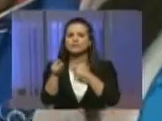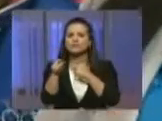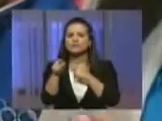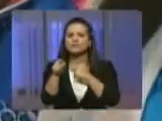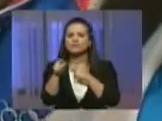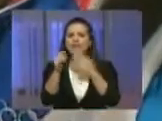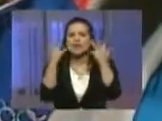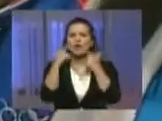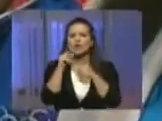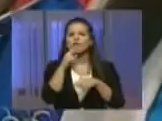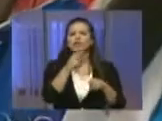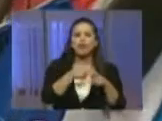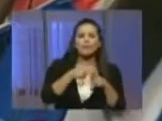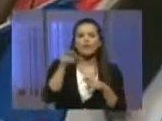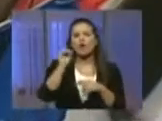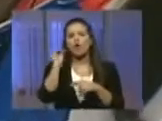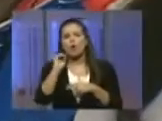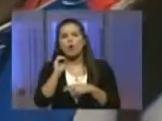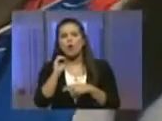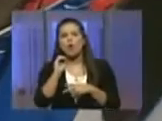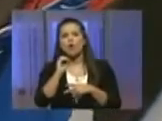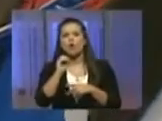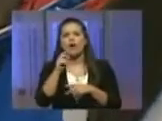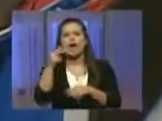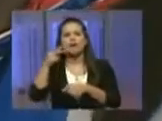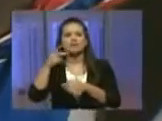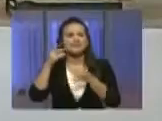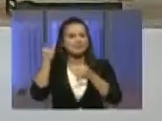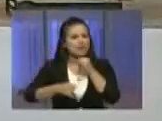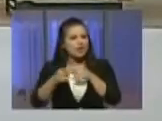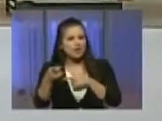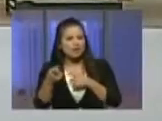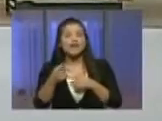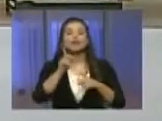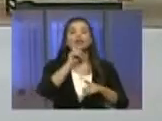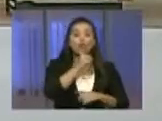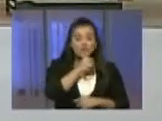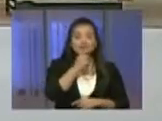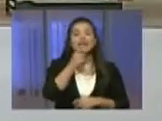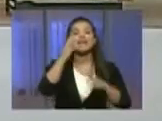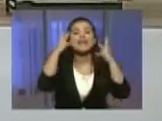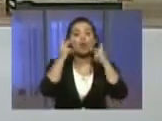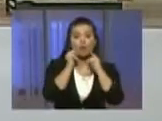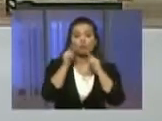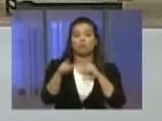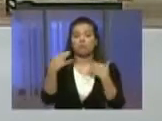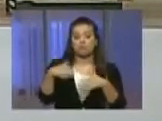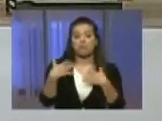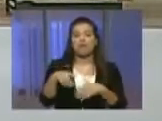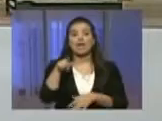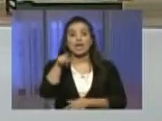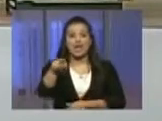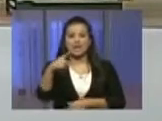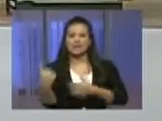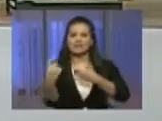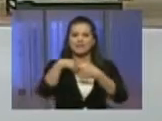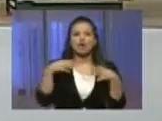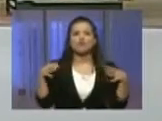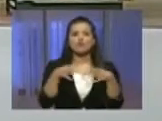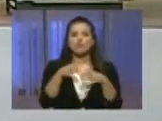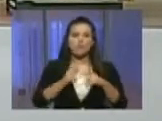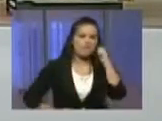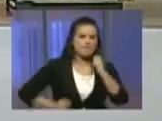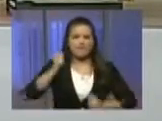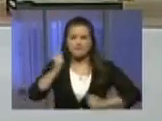apellido nombre Marcos leones de la de la selección de atletismo